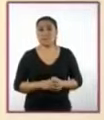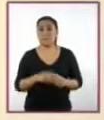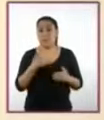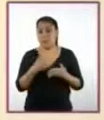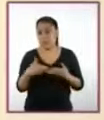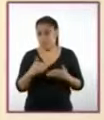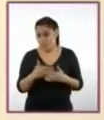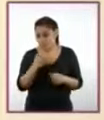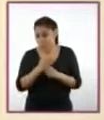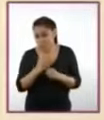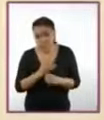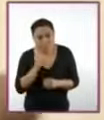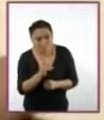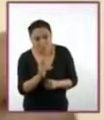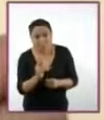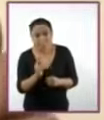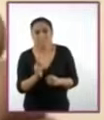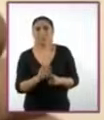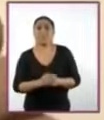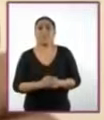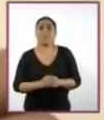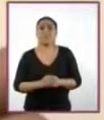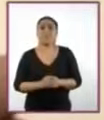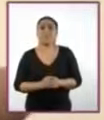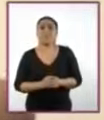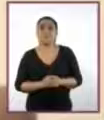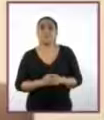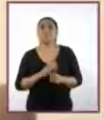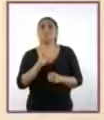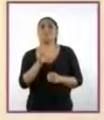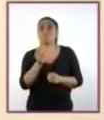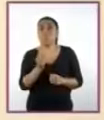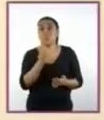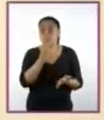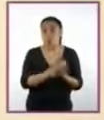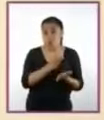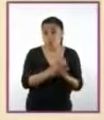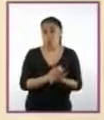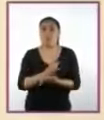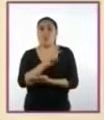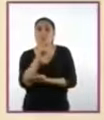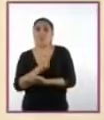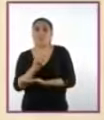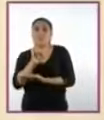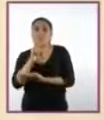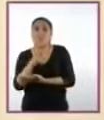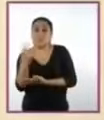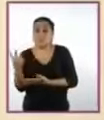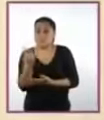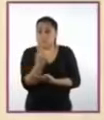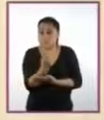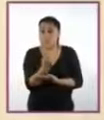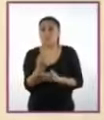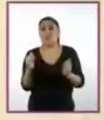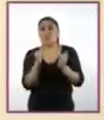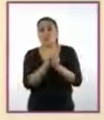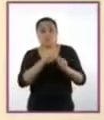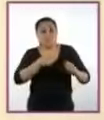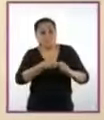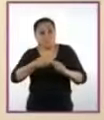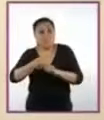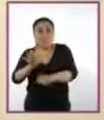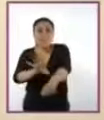Considera el siguiente experimento. Tenemos dos pedazos de metal, cobre y zinc, que vamos a conectar usando cables conductores. Y